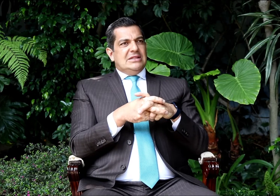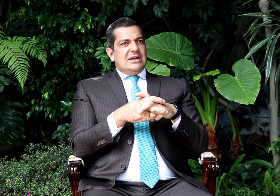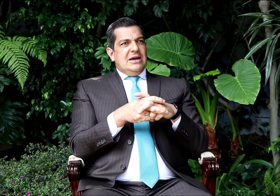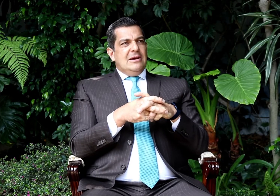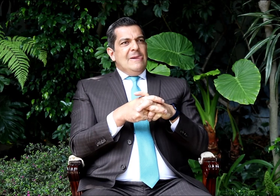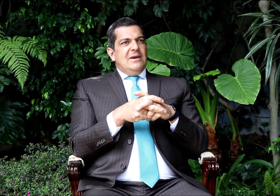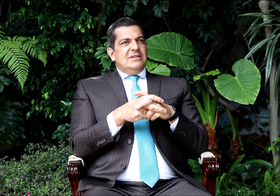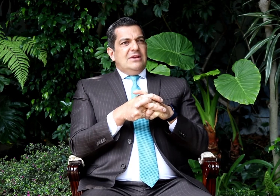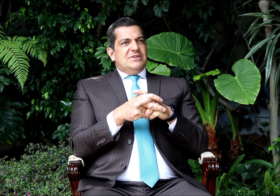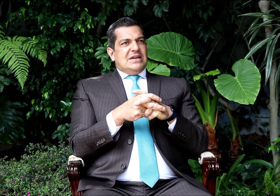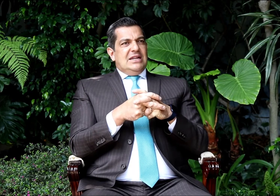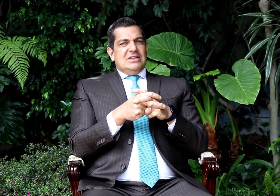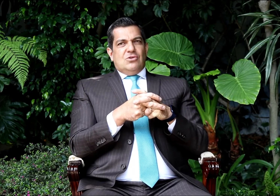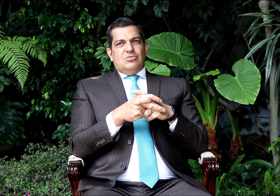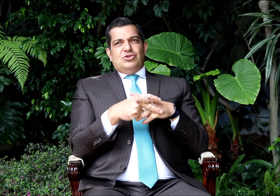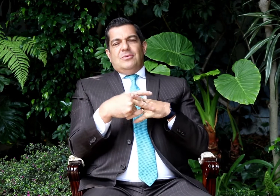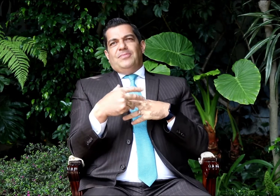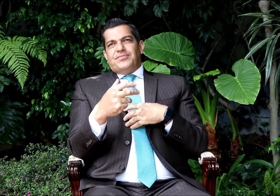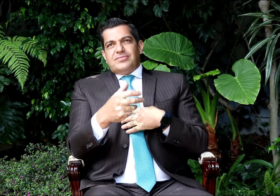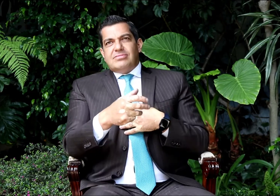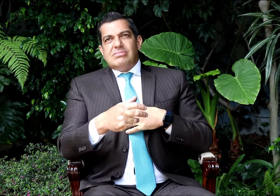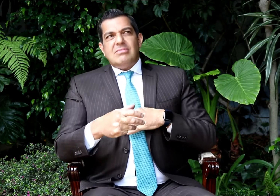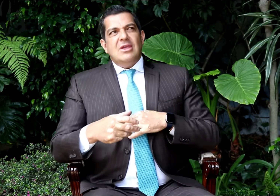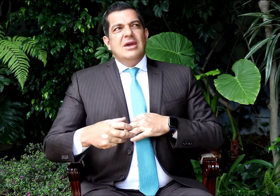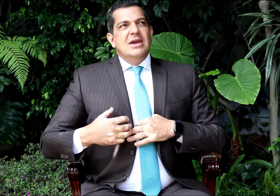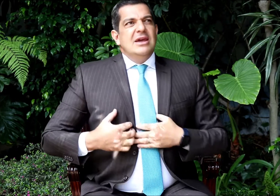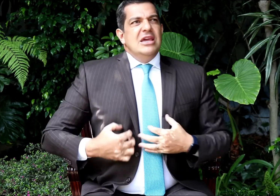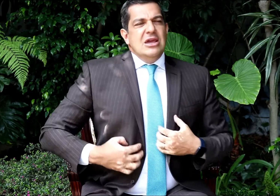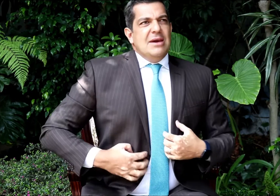parte de la terna del fiscal anticorrupción.